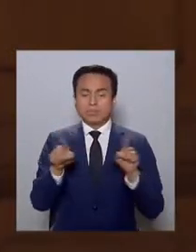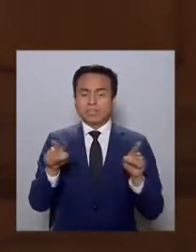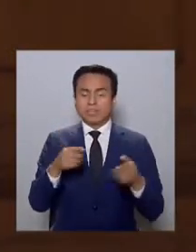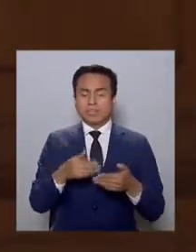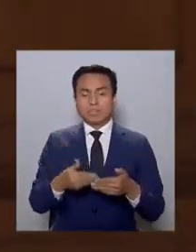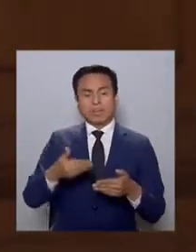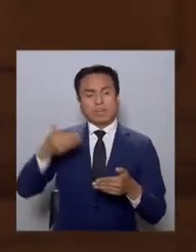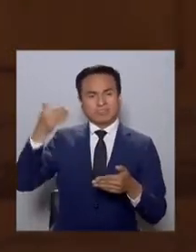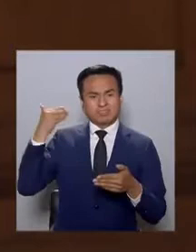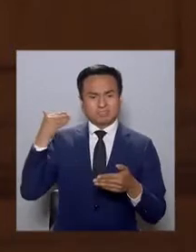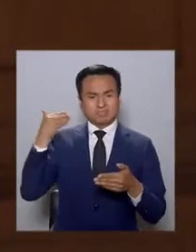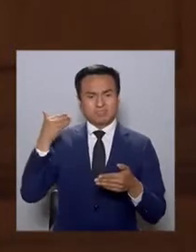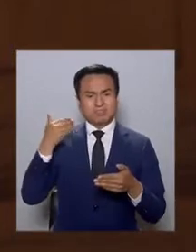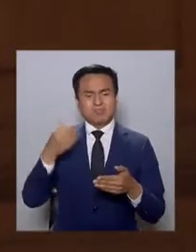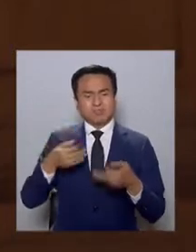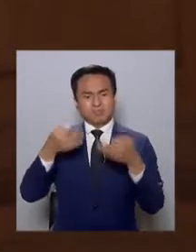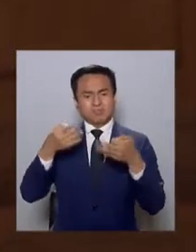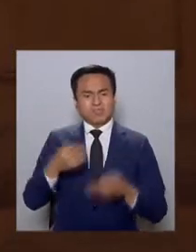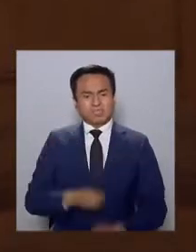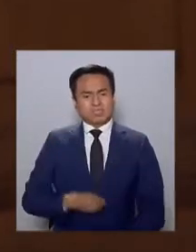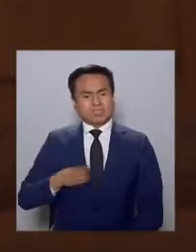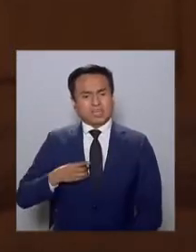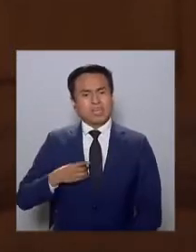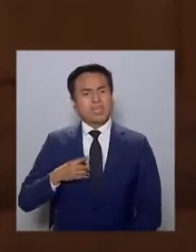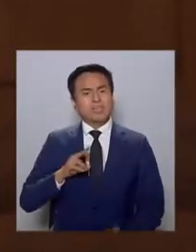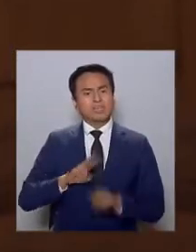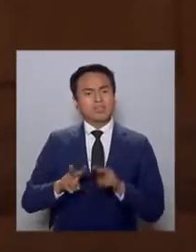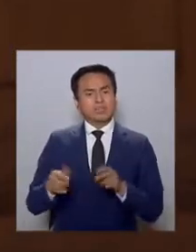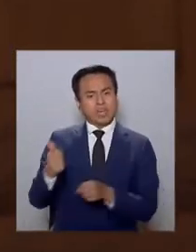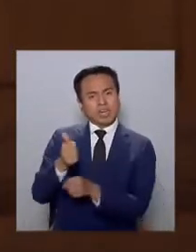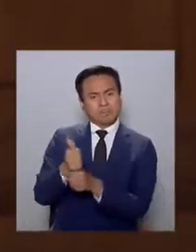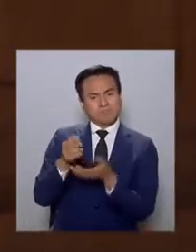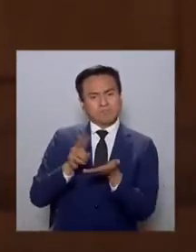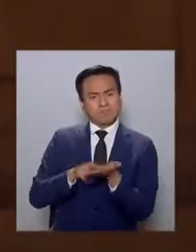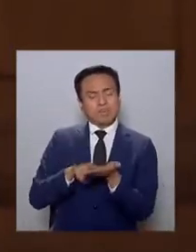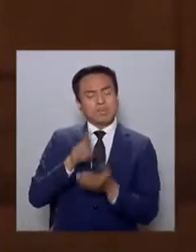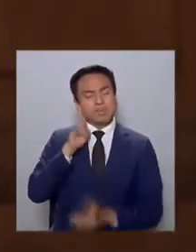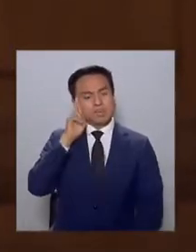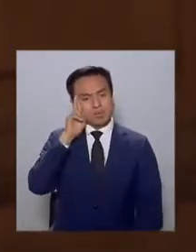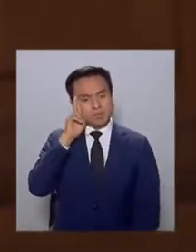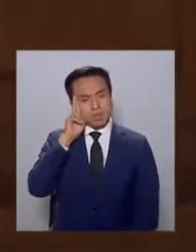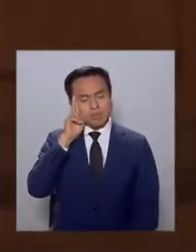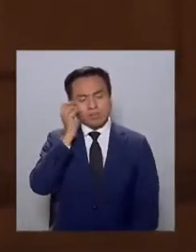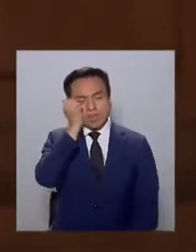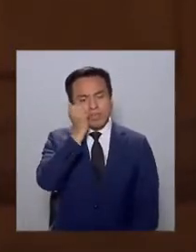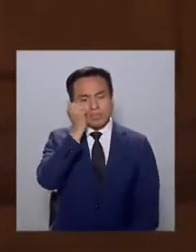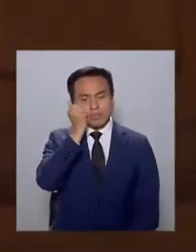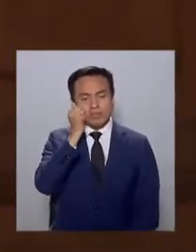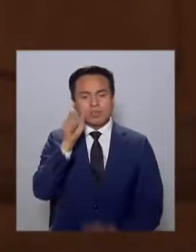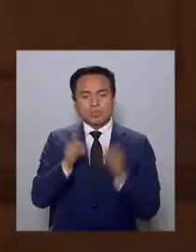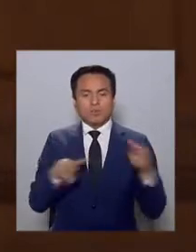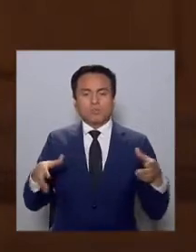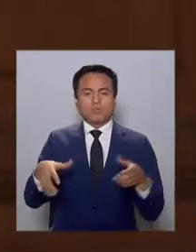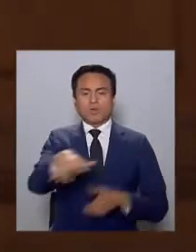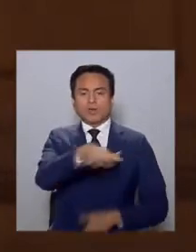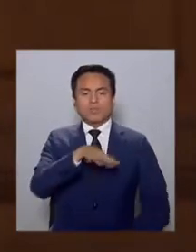quien la antecedió y su dignidad en el ejercicio del cargo sin duda son recordados con cariños por el pueblo de